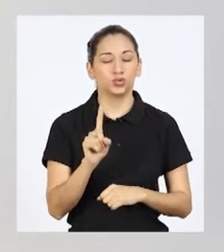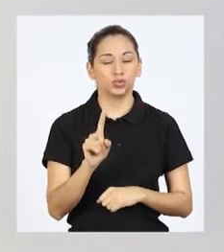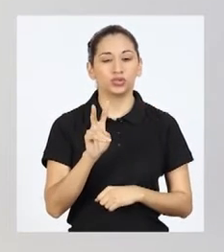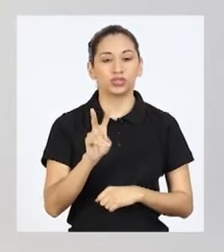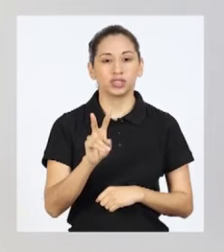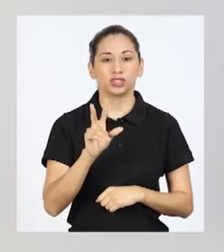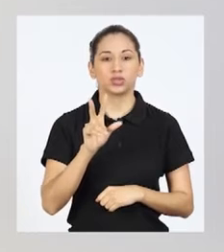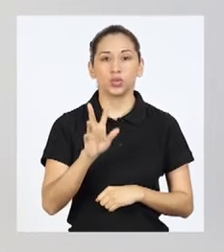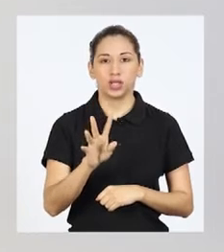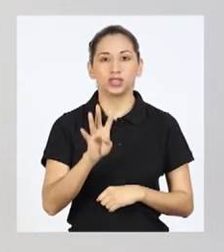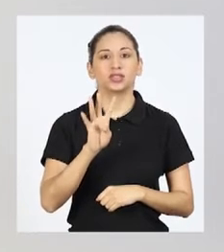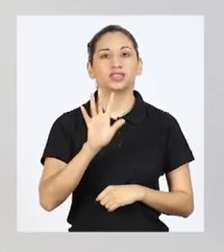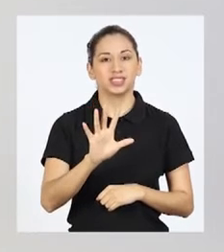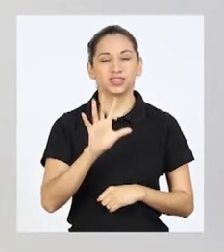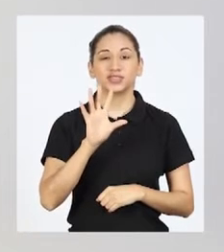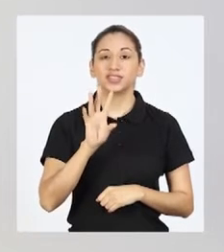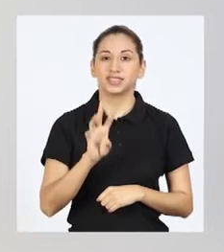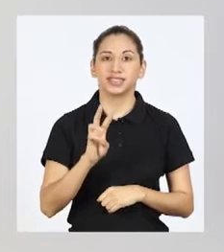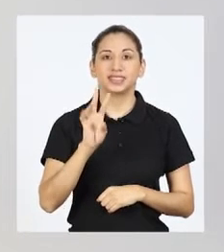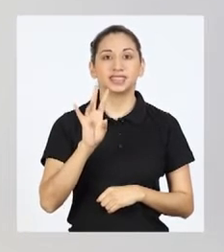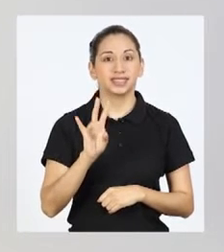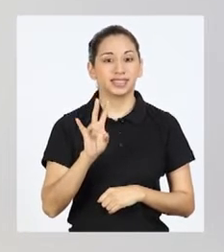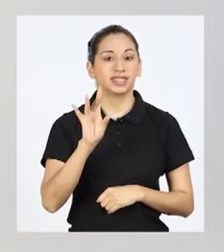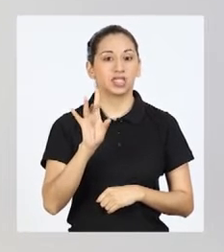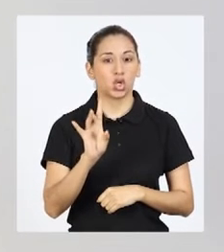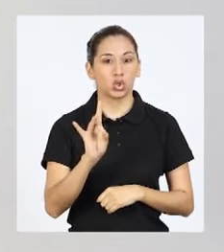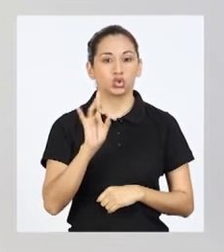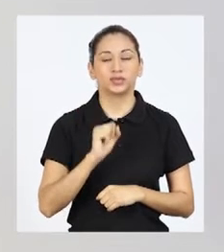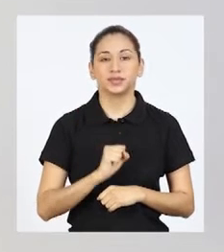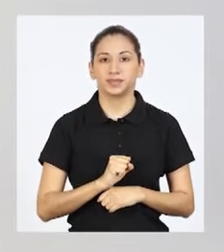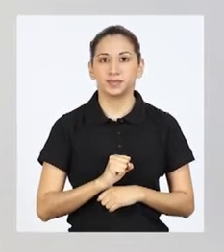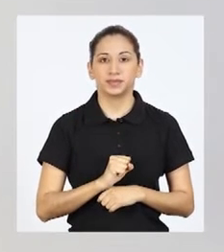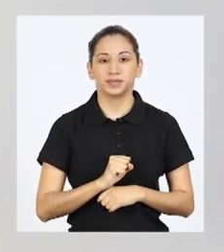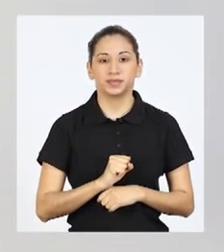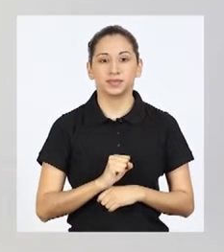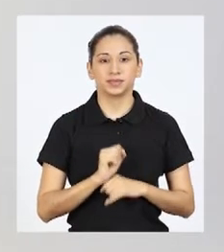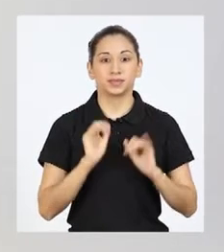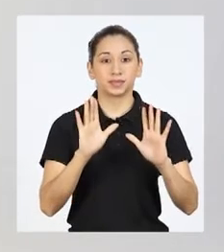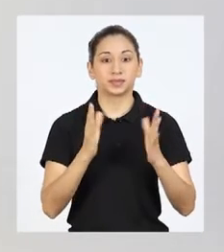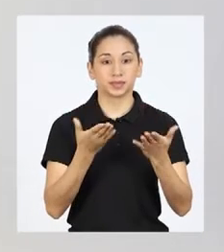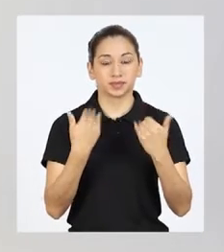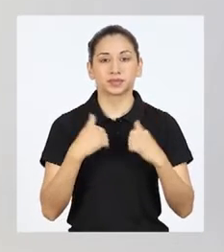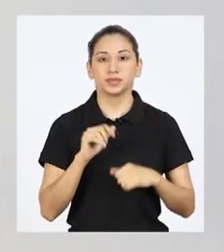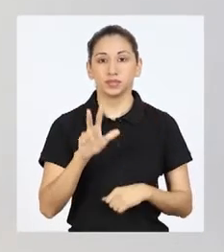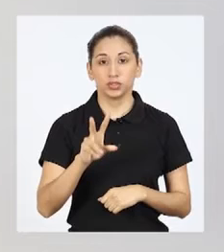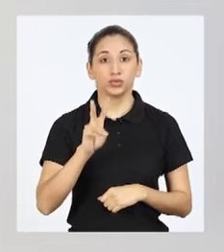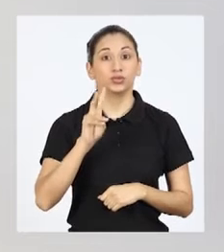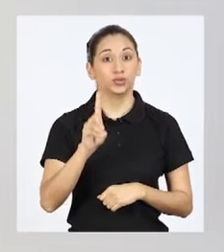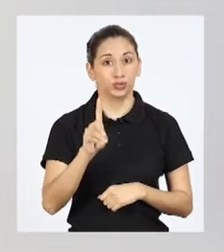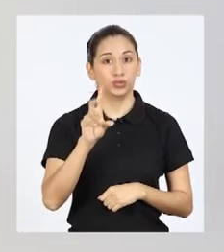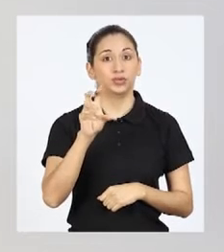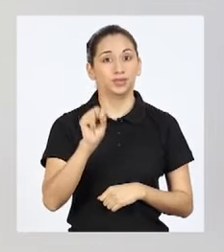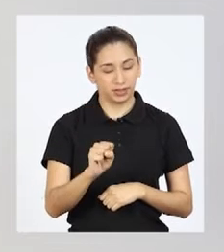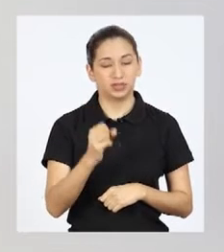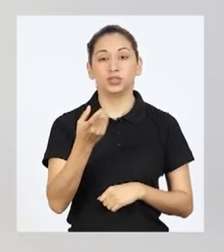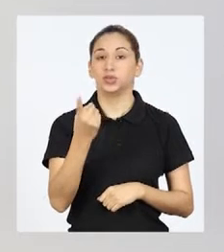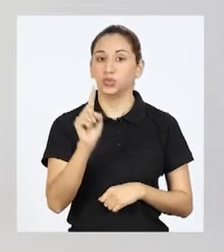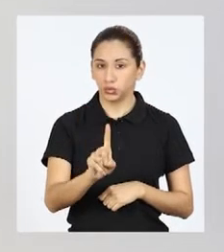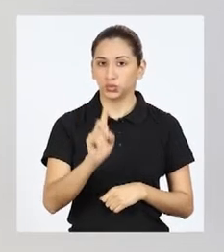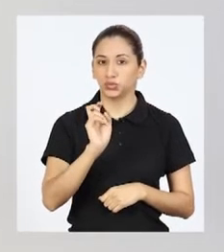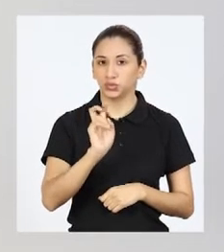1, 2, 3, 4, 5, 6, 7, 8. Repítelo conmigo. 3, 2, 1,